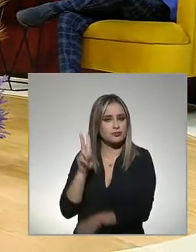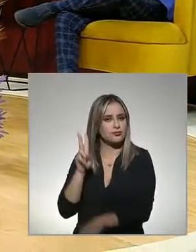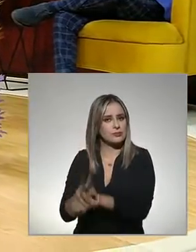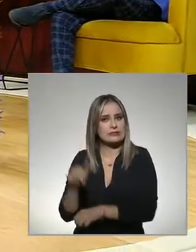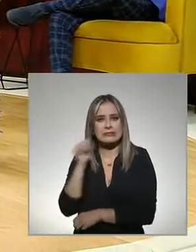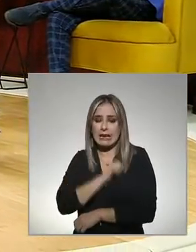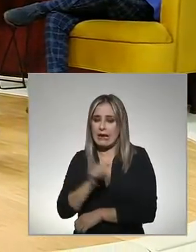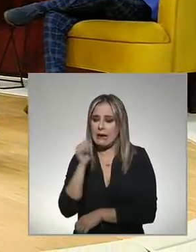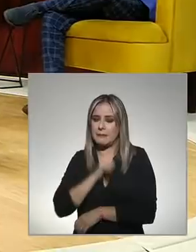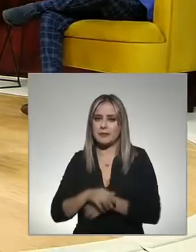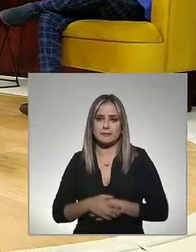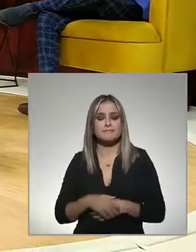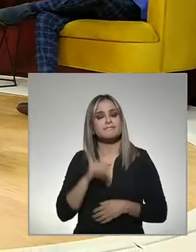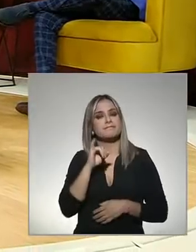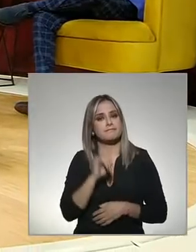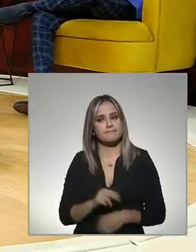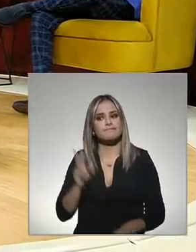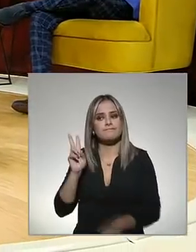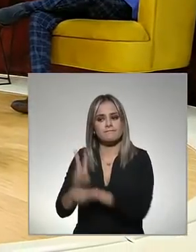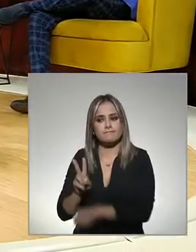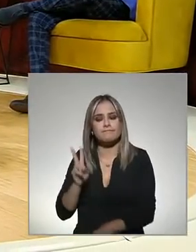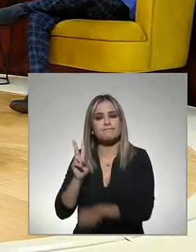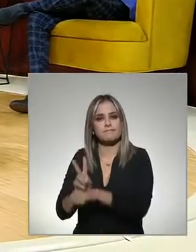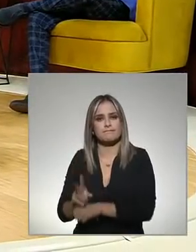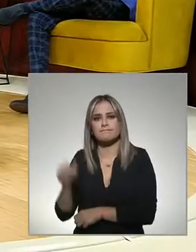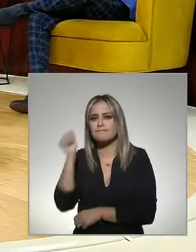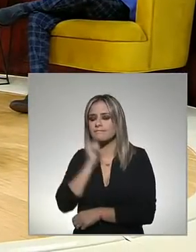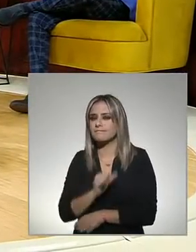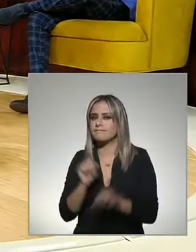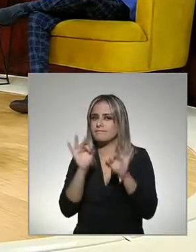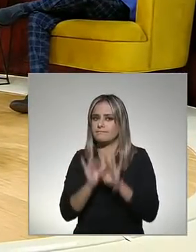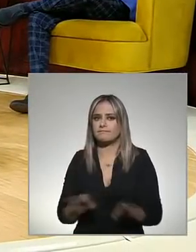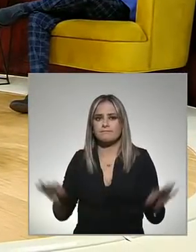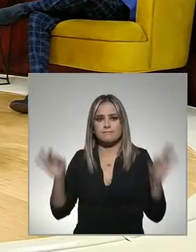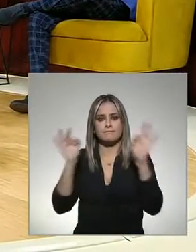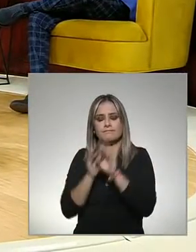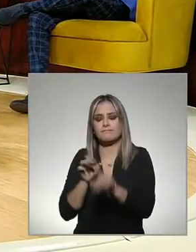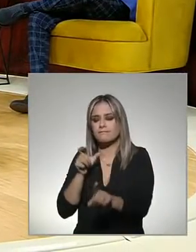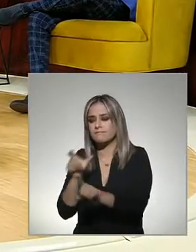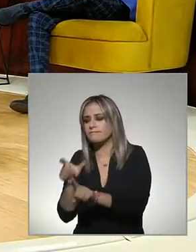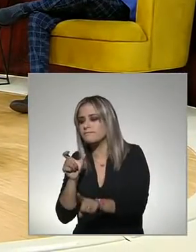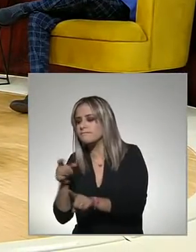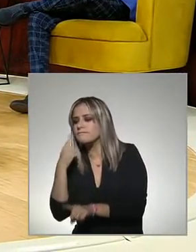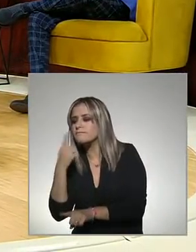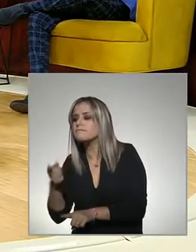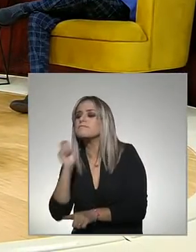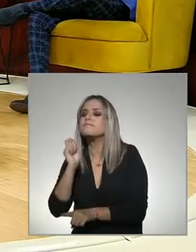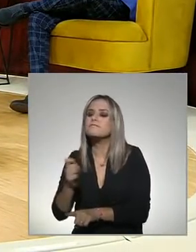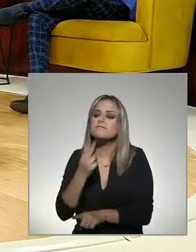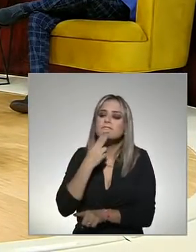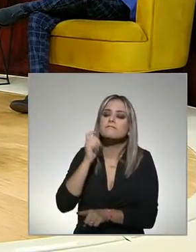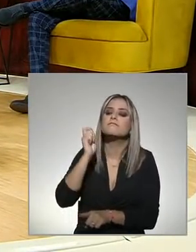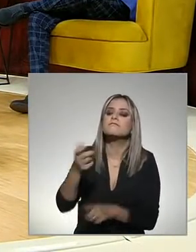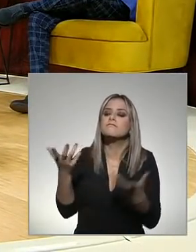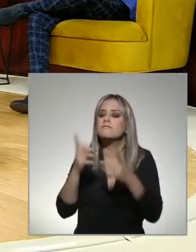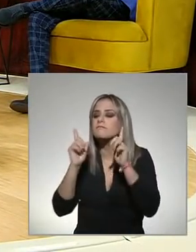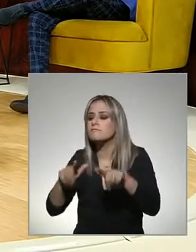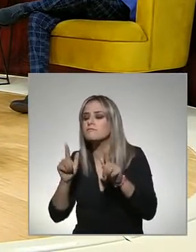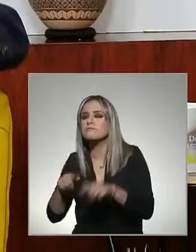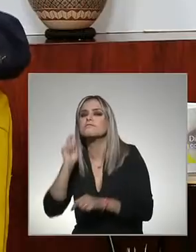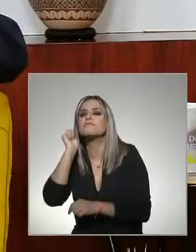que supervisar sería un término más mejor, apropiado. Claro. La vigilancia implica como una, tiene una connotación hasta como